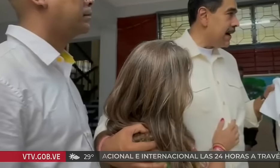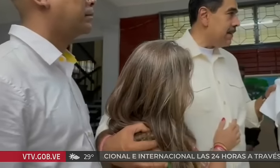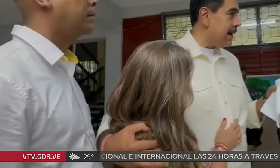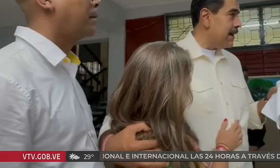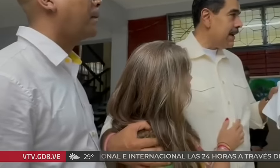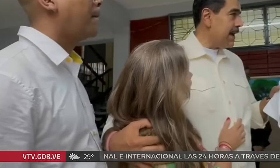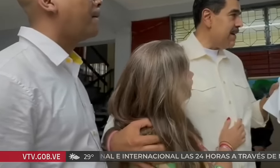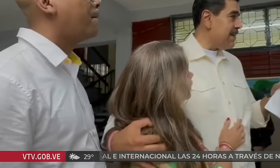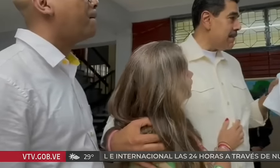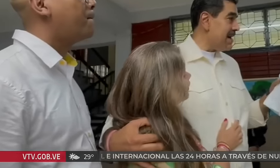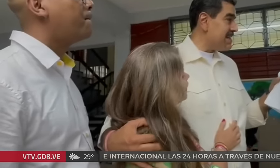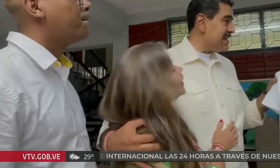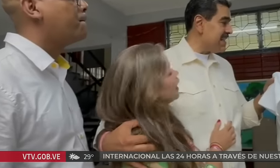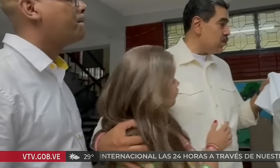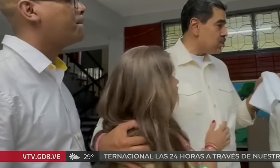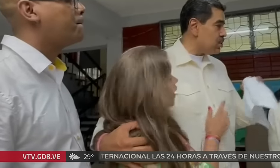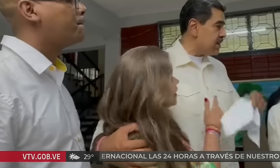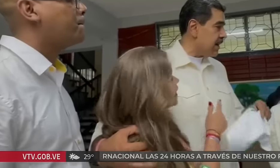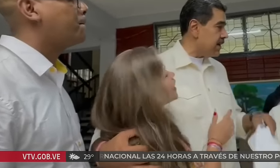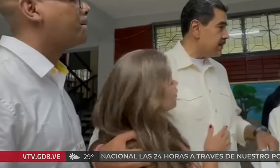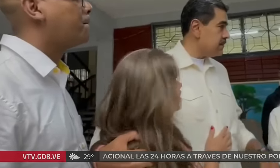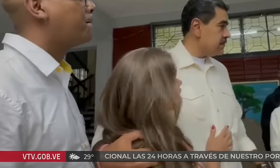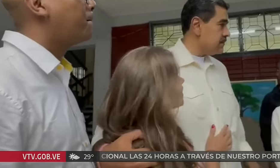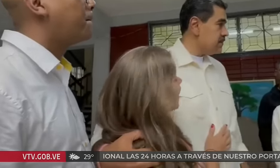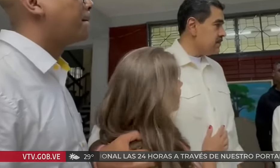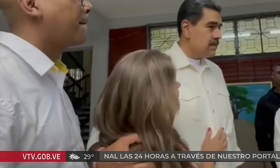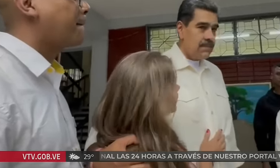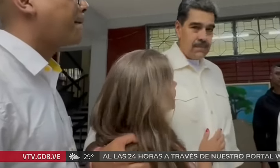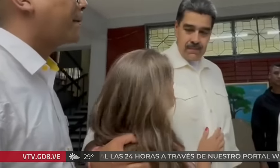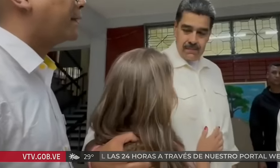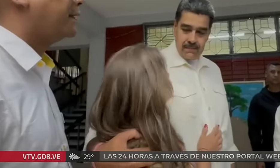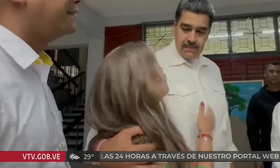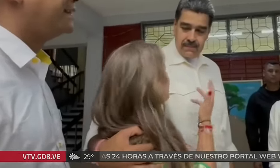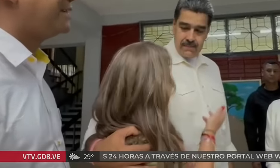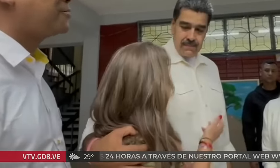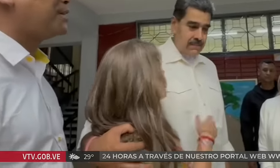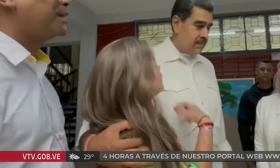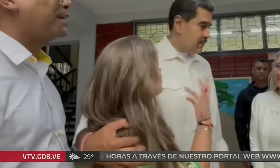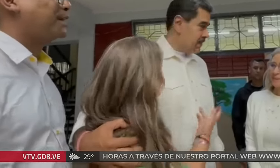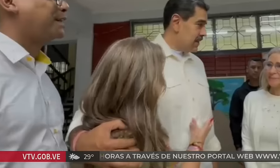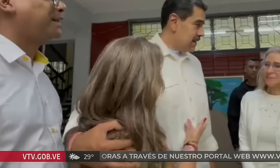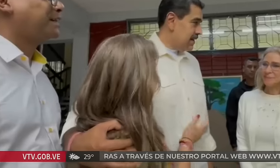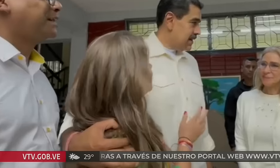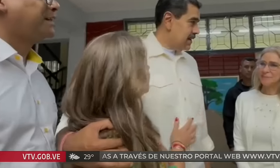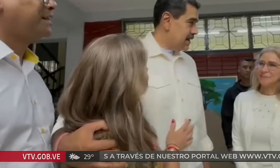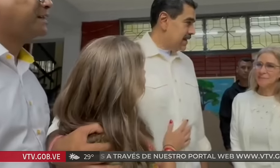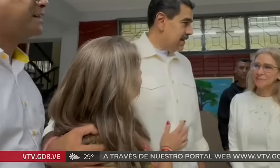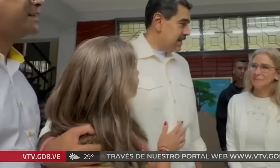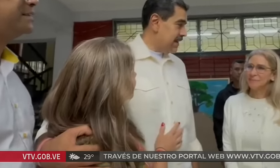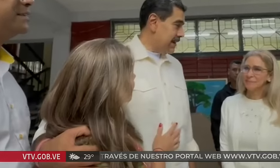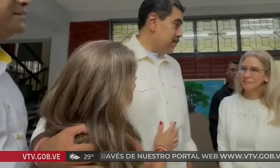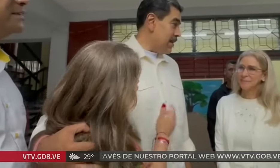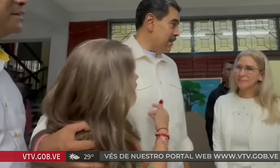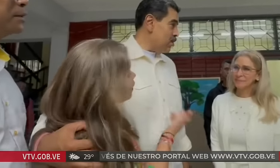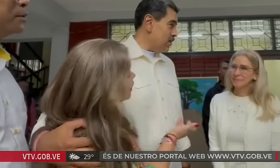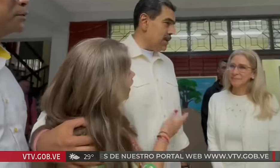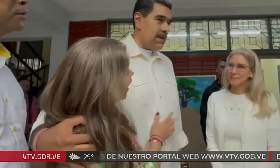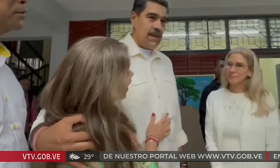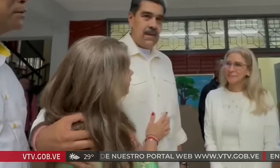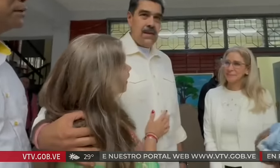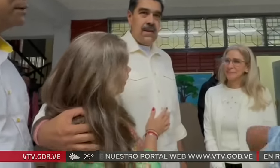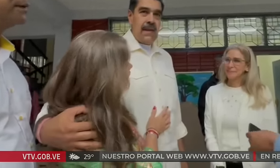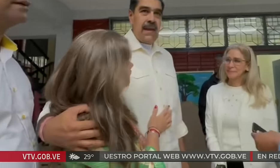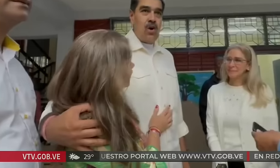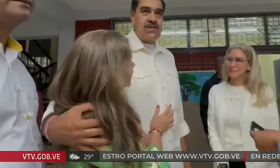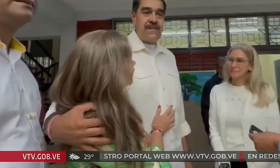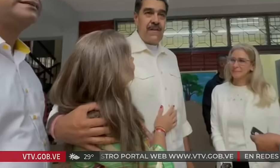y donde el jefe de estado también aprovechó la oportunidad para reconocer la labor de la Fuerza Armada nacional bolivariana en